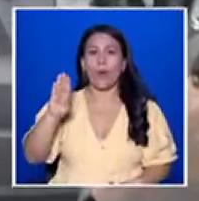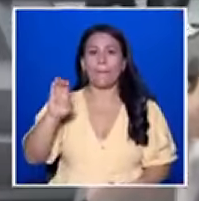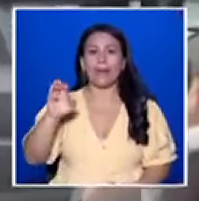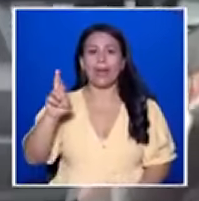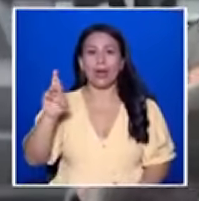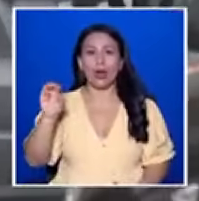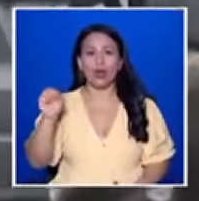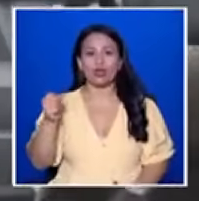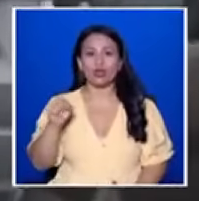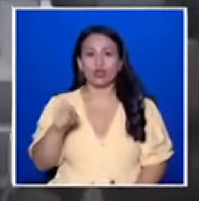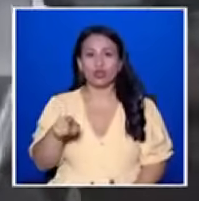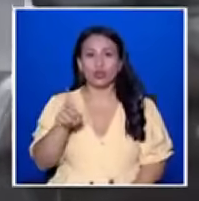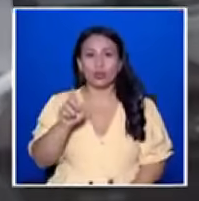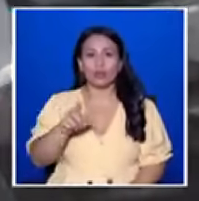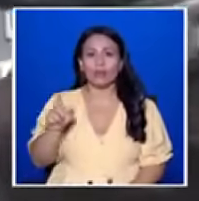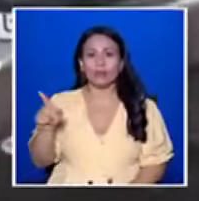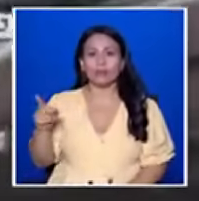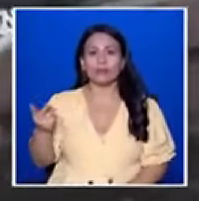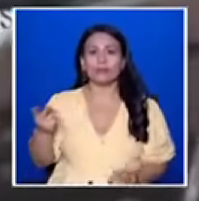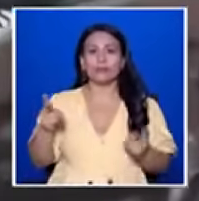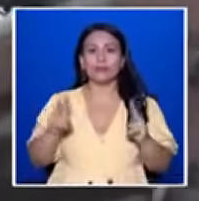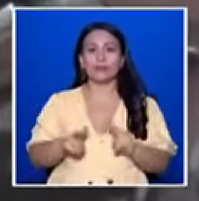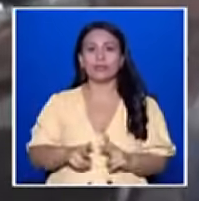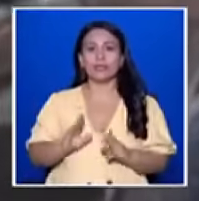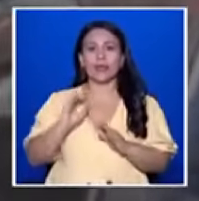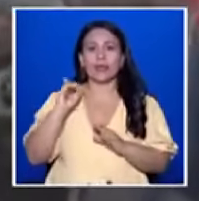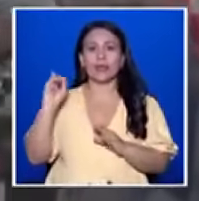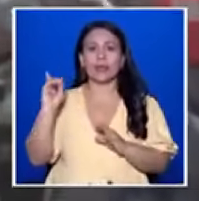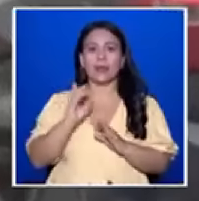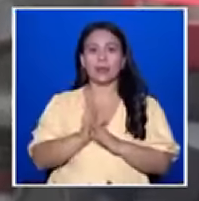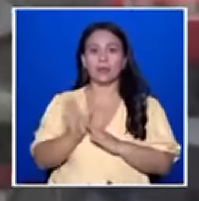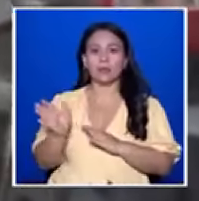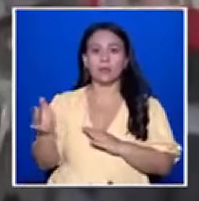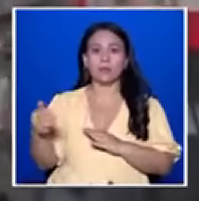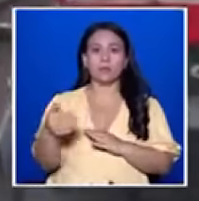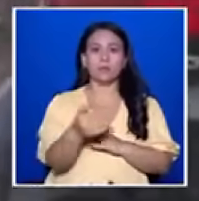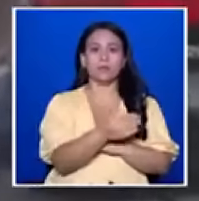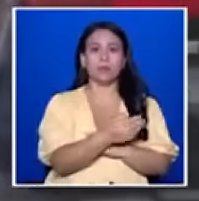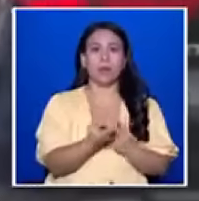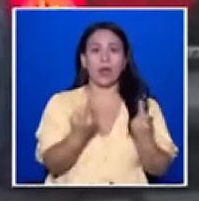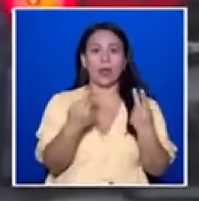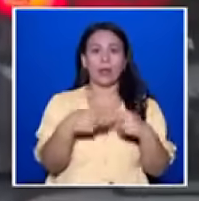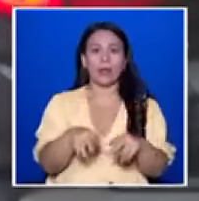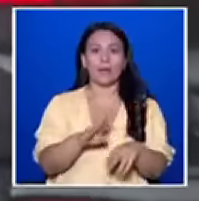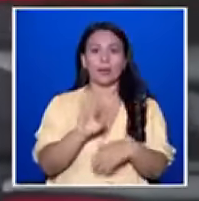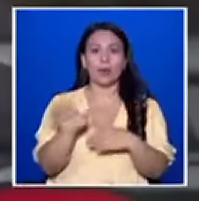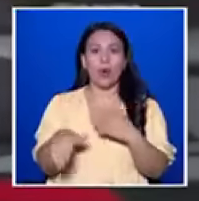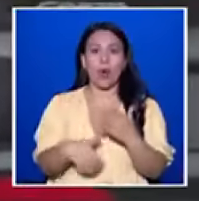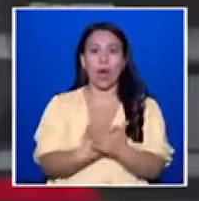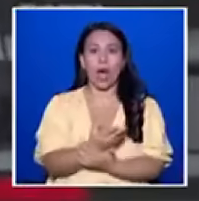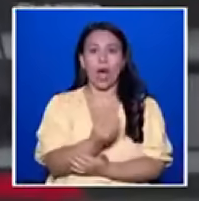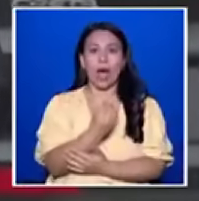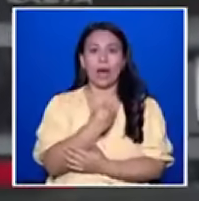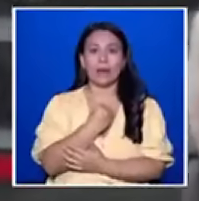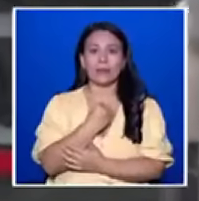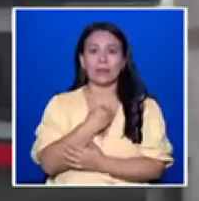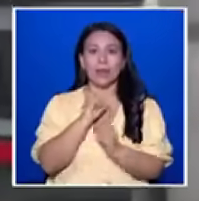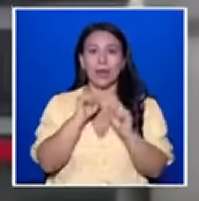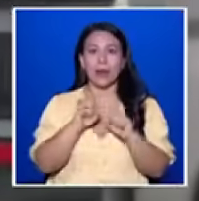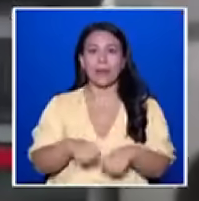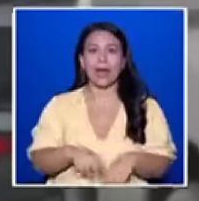donde los agentes también están tratando de direccionar tráfico, y en un momento determinado,